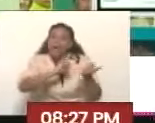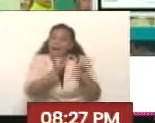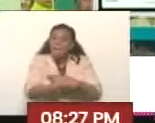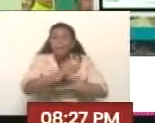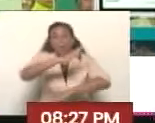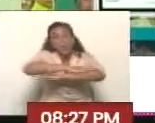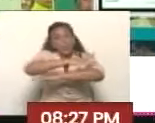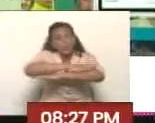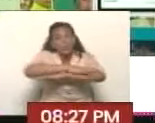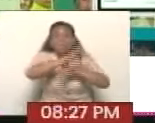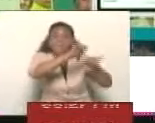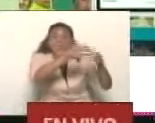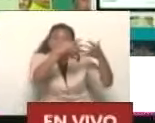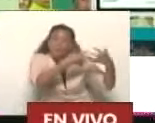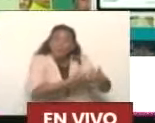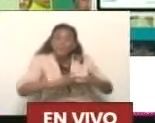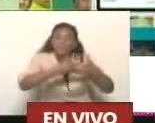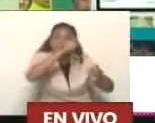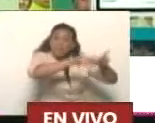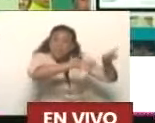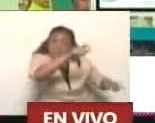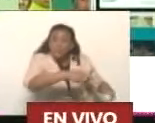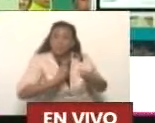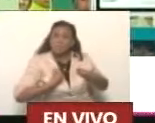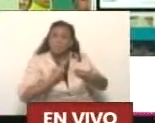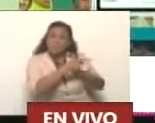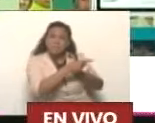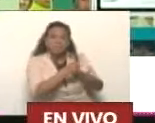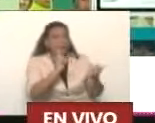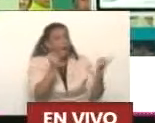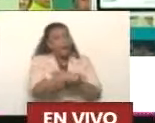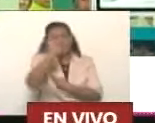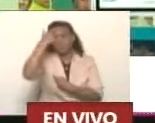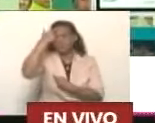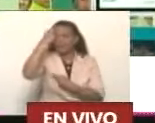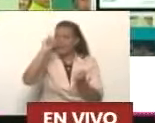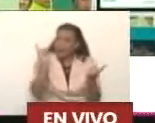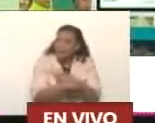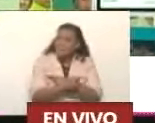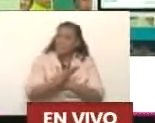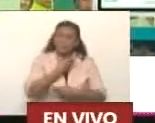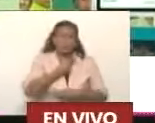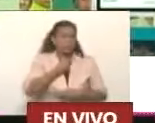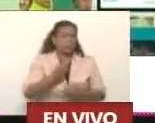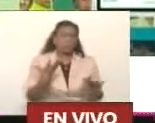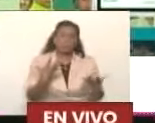que el propio pueblo estadounidense encabezará. Porque ya las máscaras se cayeron.